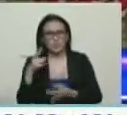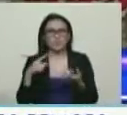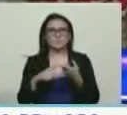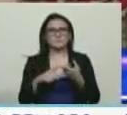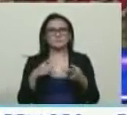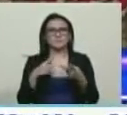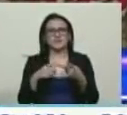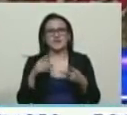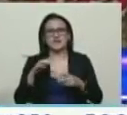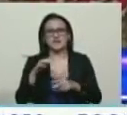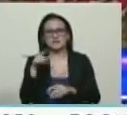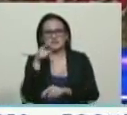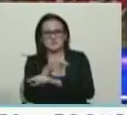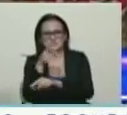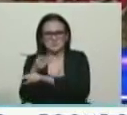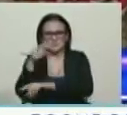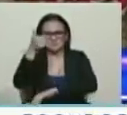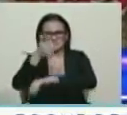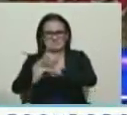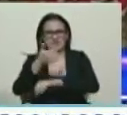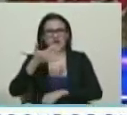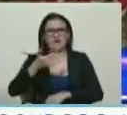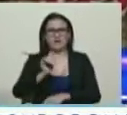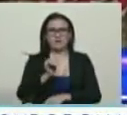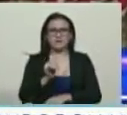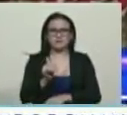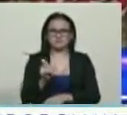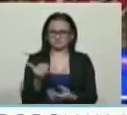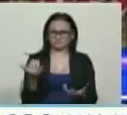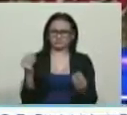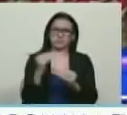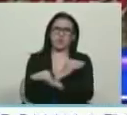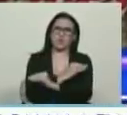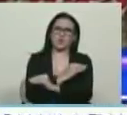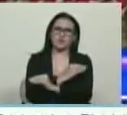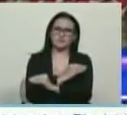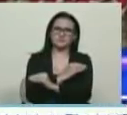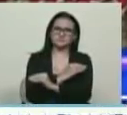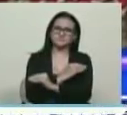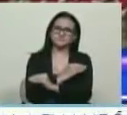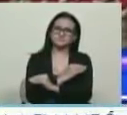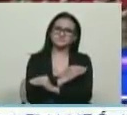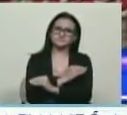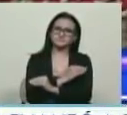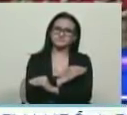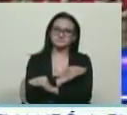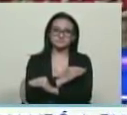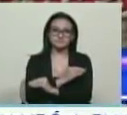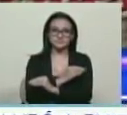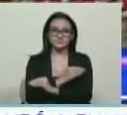un supuesto régimen autoritario. Vaya qué contradicción, diría Galeano.